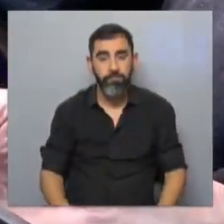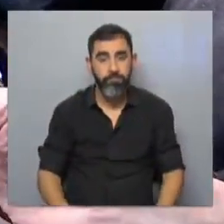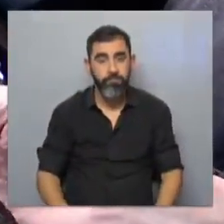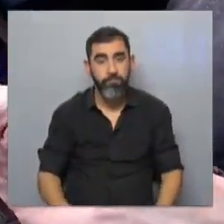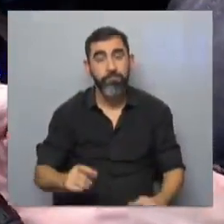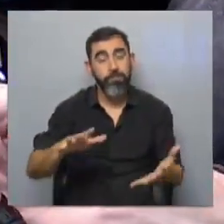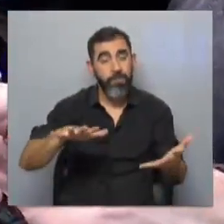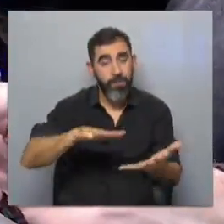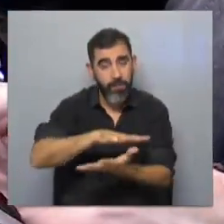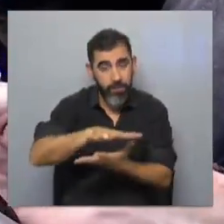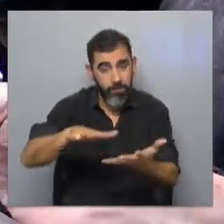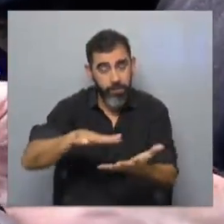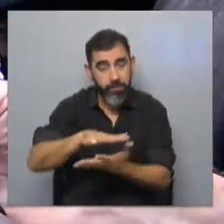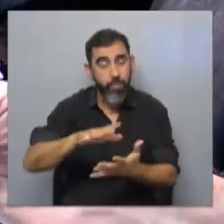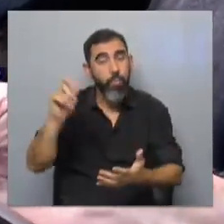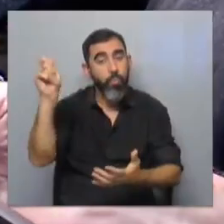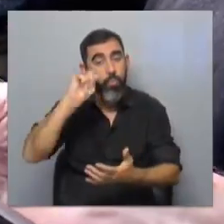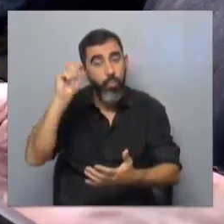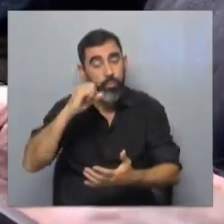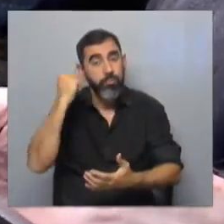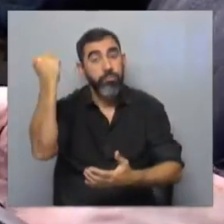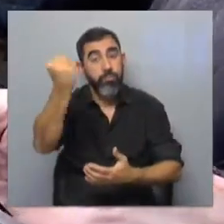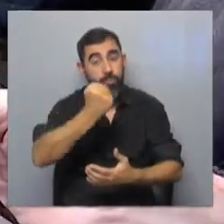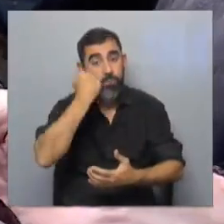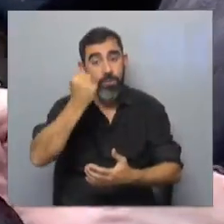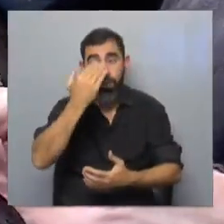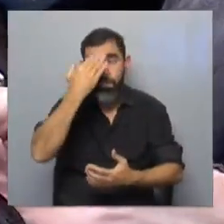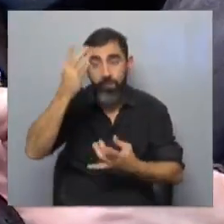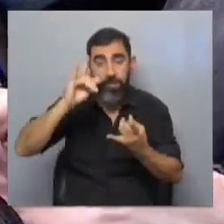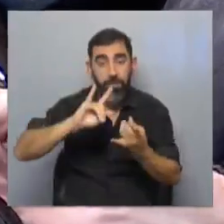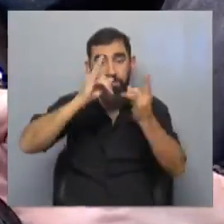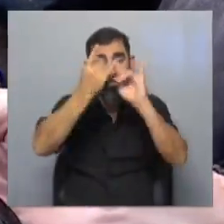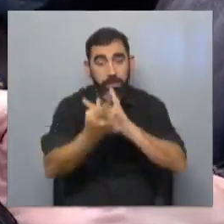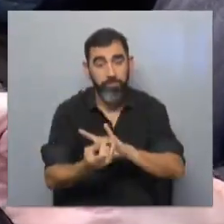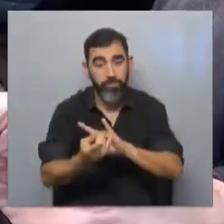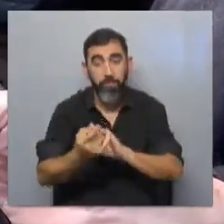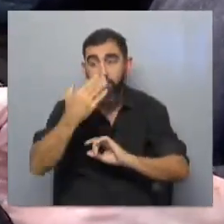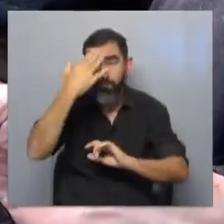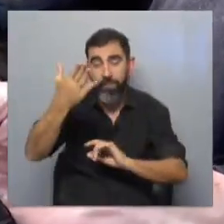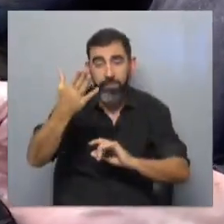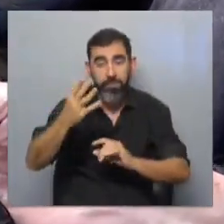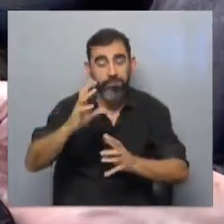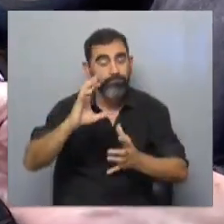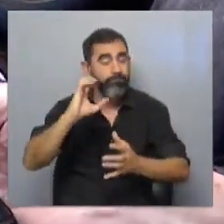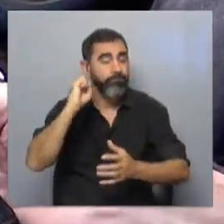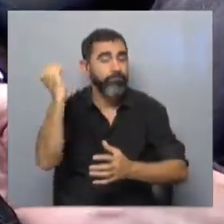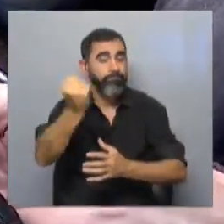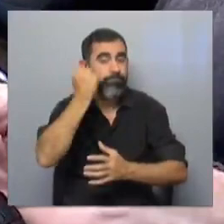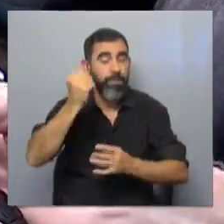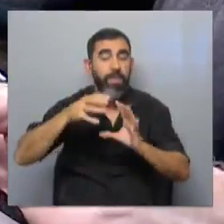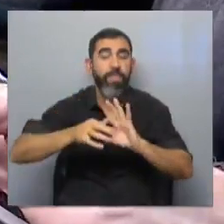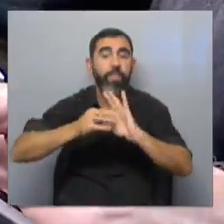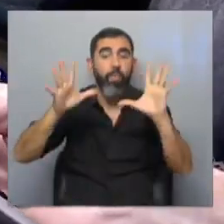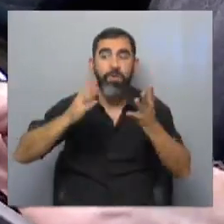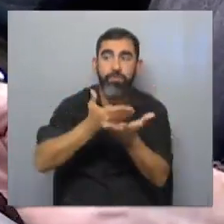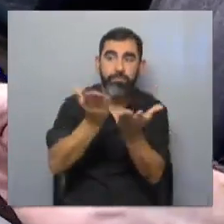Es un espacio público importante frente al Palacio de las Leyes, frente al símbolo por excelencia de la